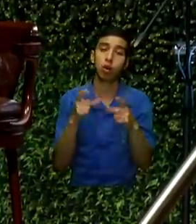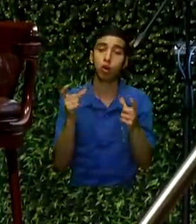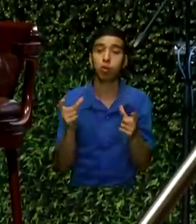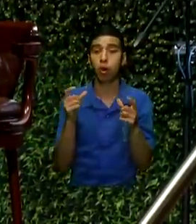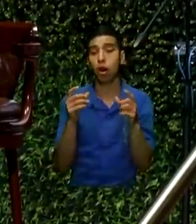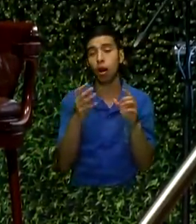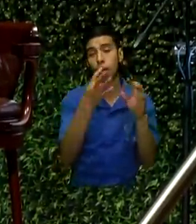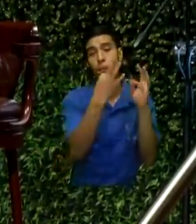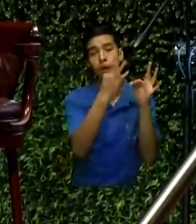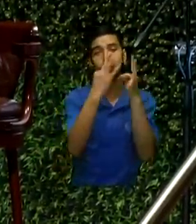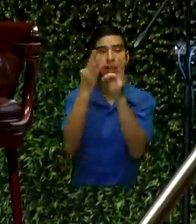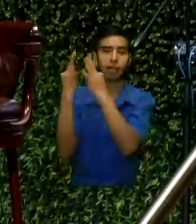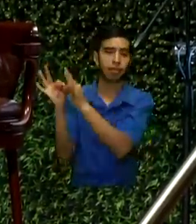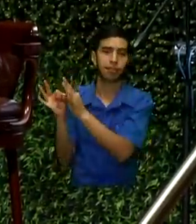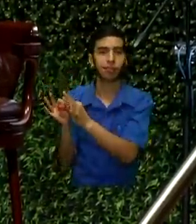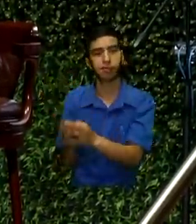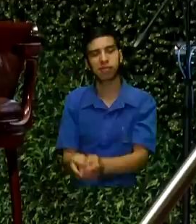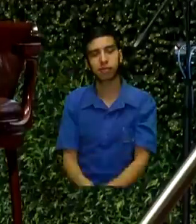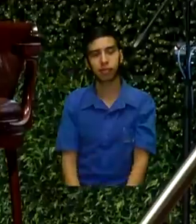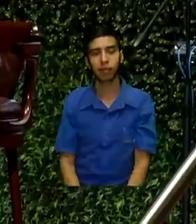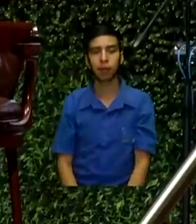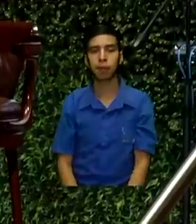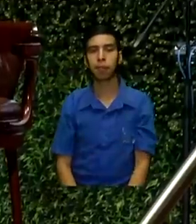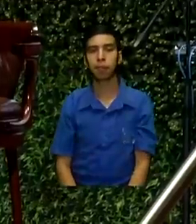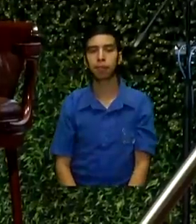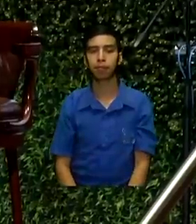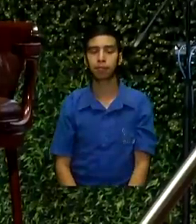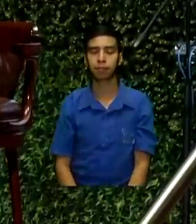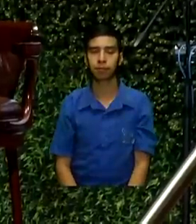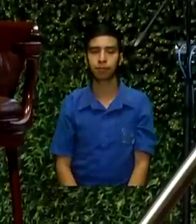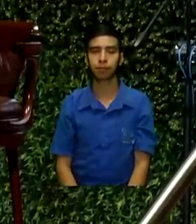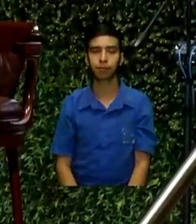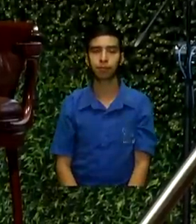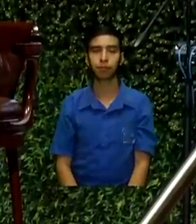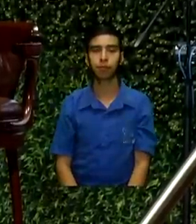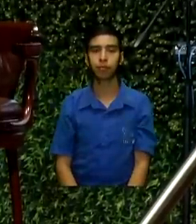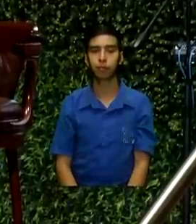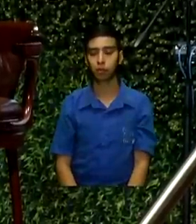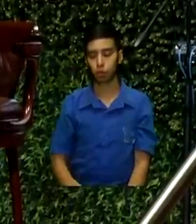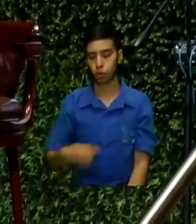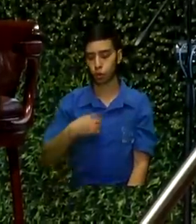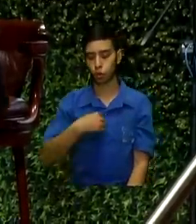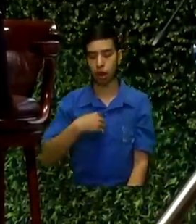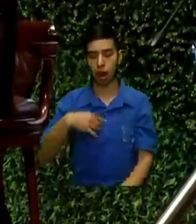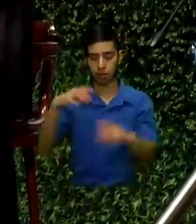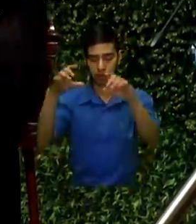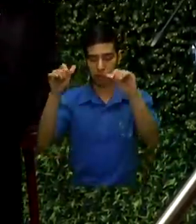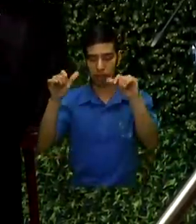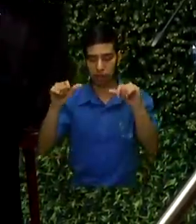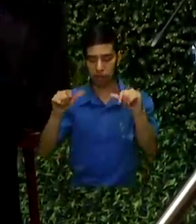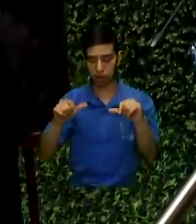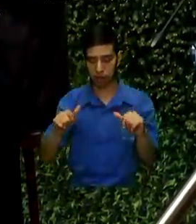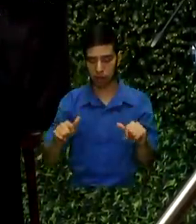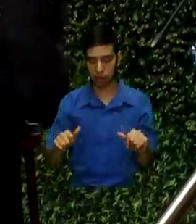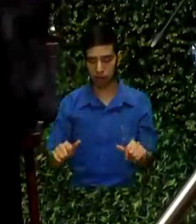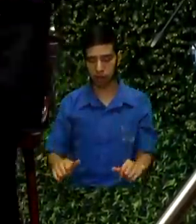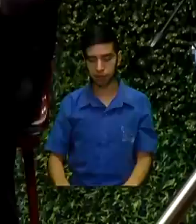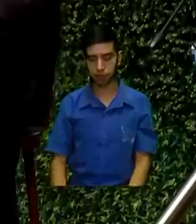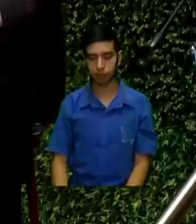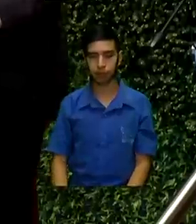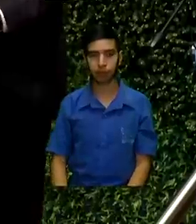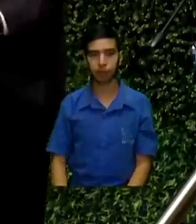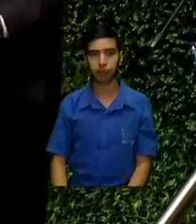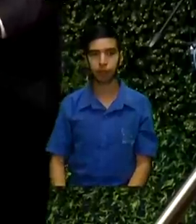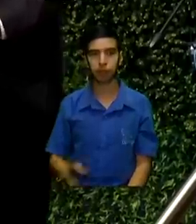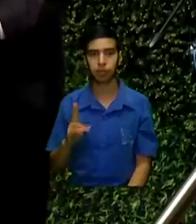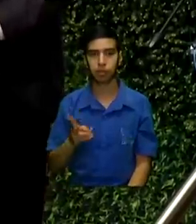ser, eso no está bien, pero me quedaba y empezaba a escudriñar. Pues entonces vino este evangelista y dijo, la administración es